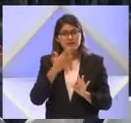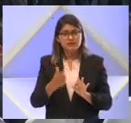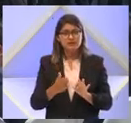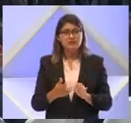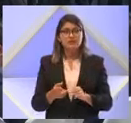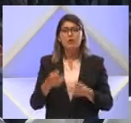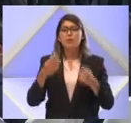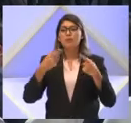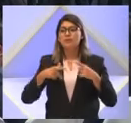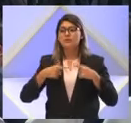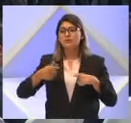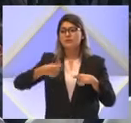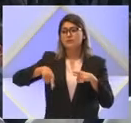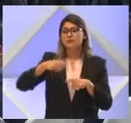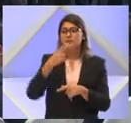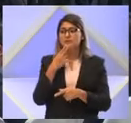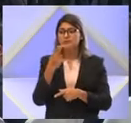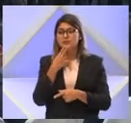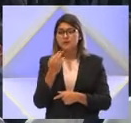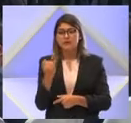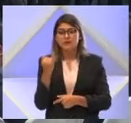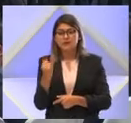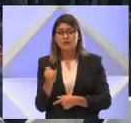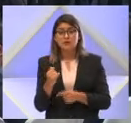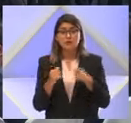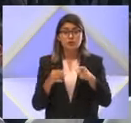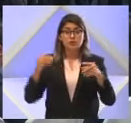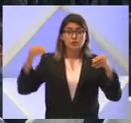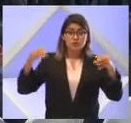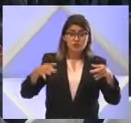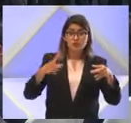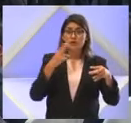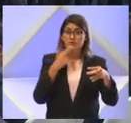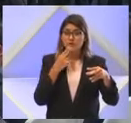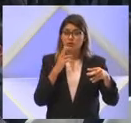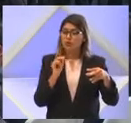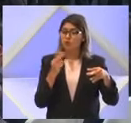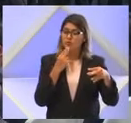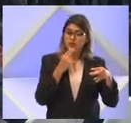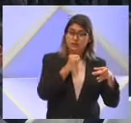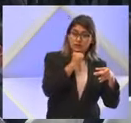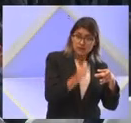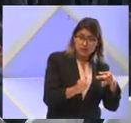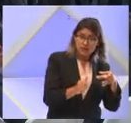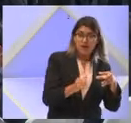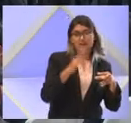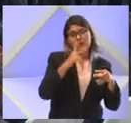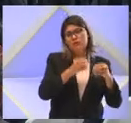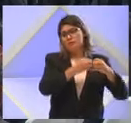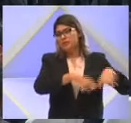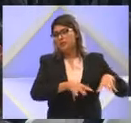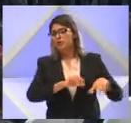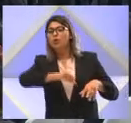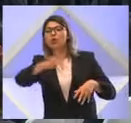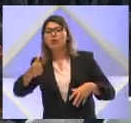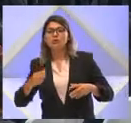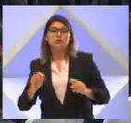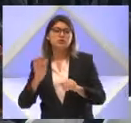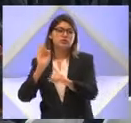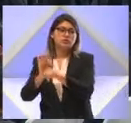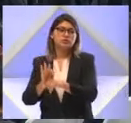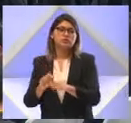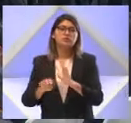service or lussich eso es lo que necesita usar el espectro lo compartes o lo pierdes porque no queremos que ni proveedores